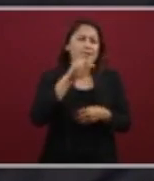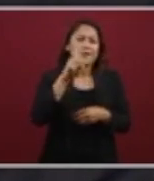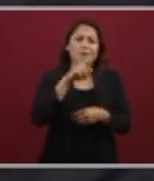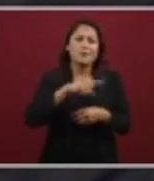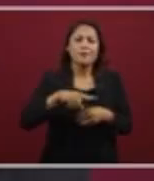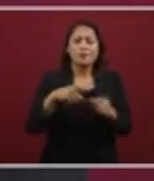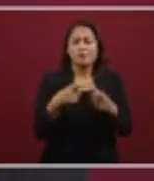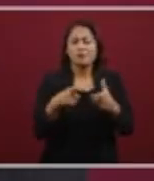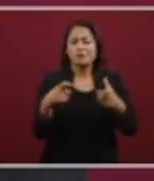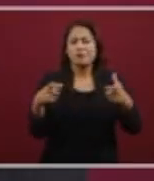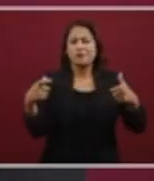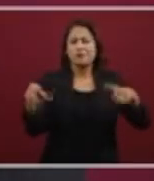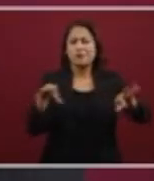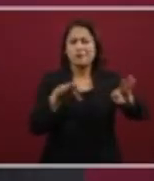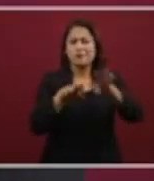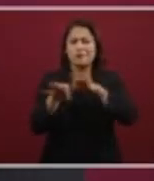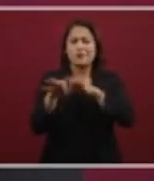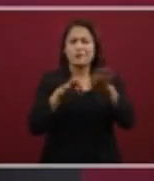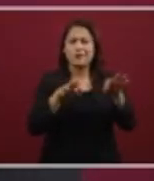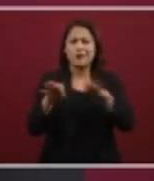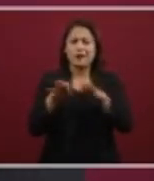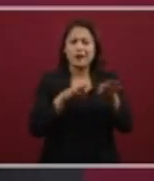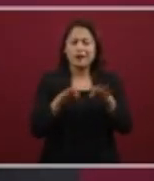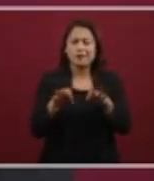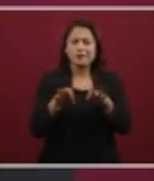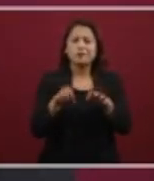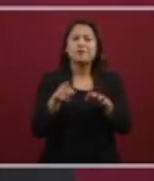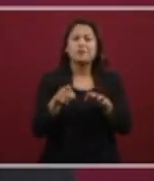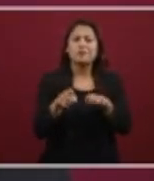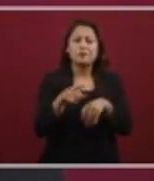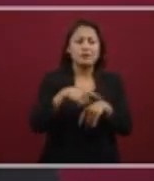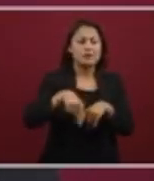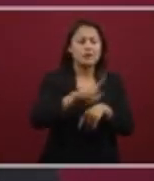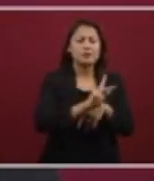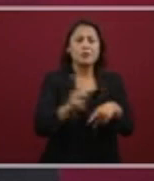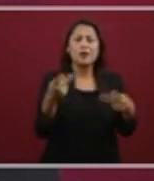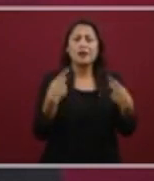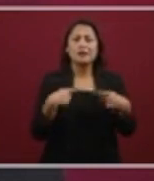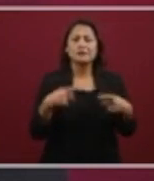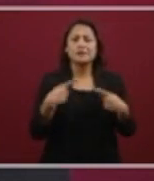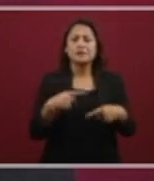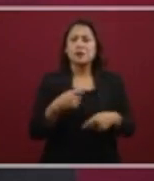haber más bienestar en nuestro pueblo, va a haber felicidad.